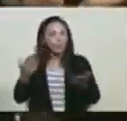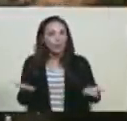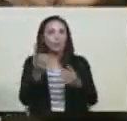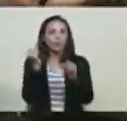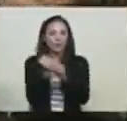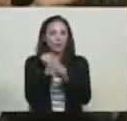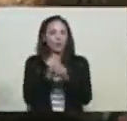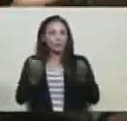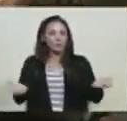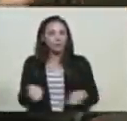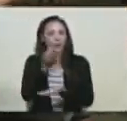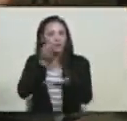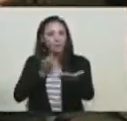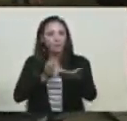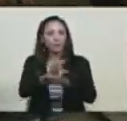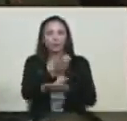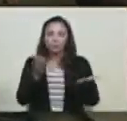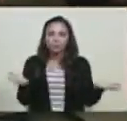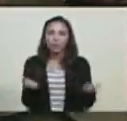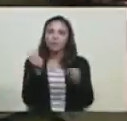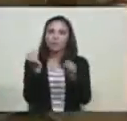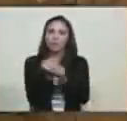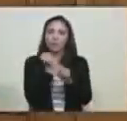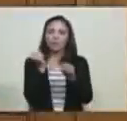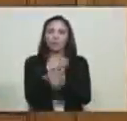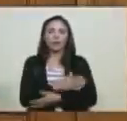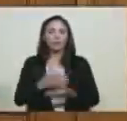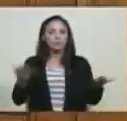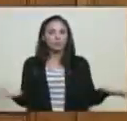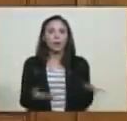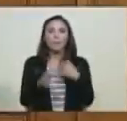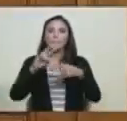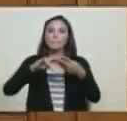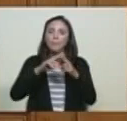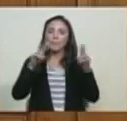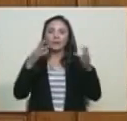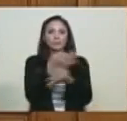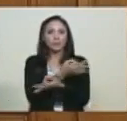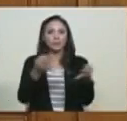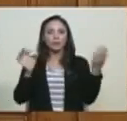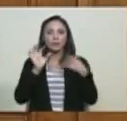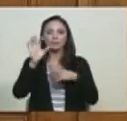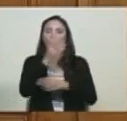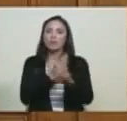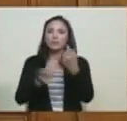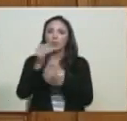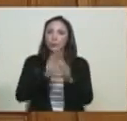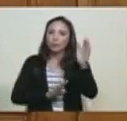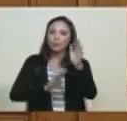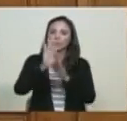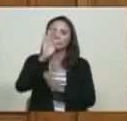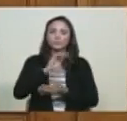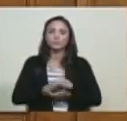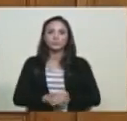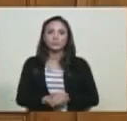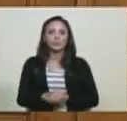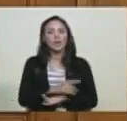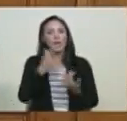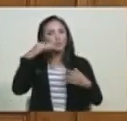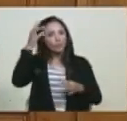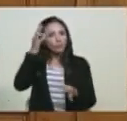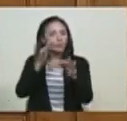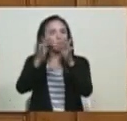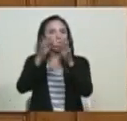Trabajemos, trabajemos y trabajemos y logremos el éxito de la paz y de la recuperación y la prosperidad económica. Creo